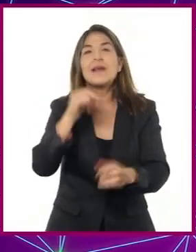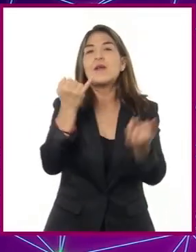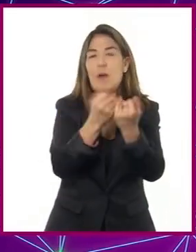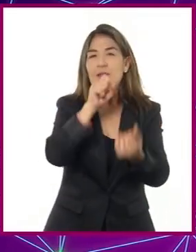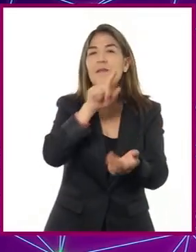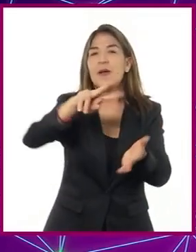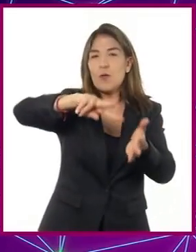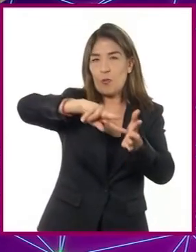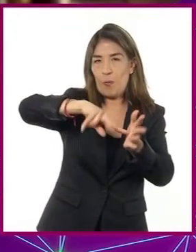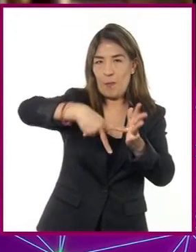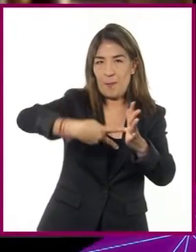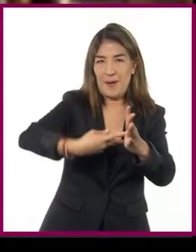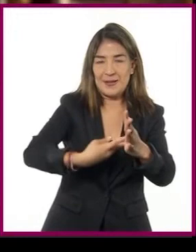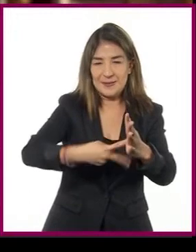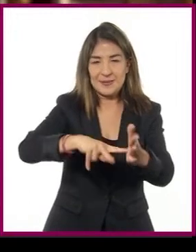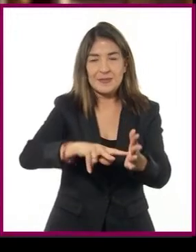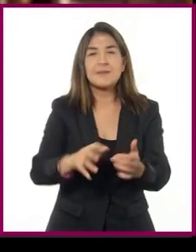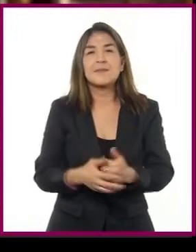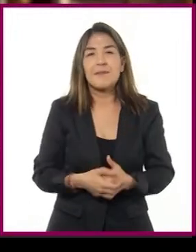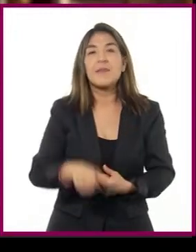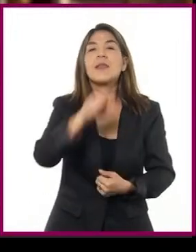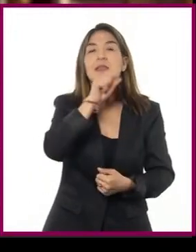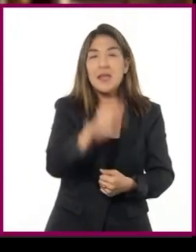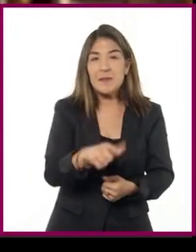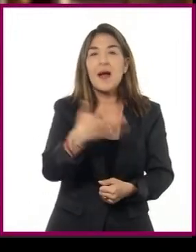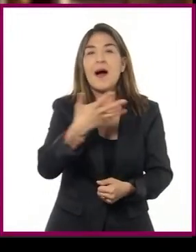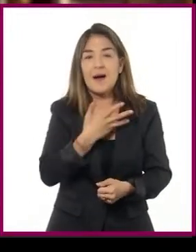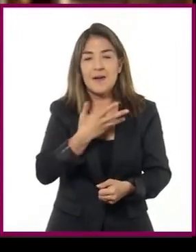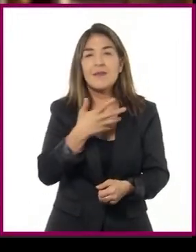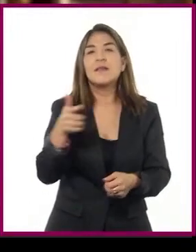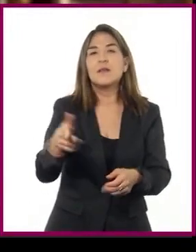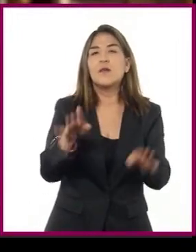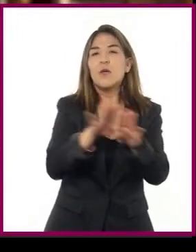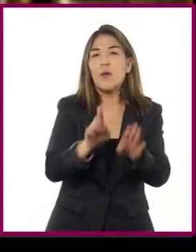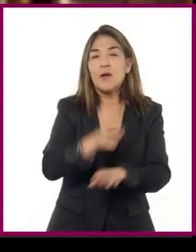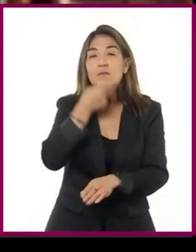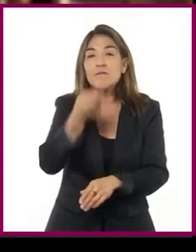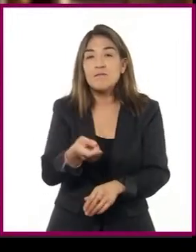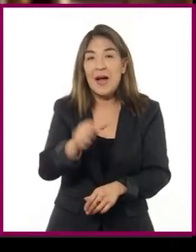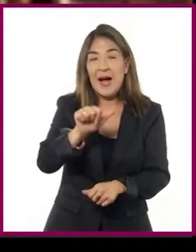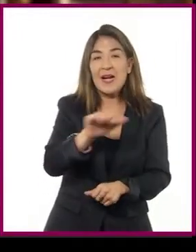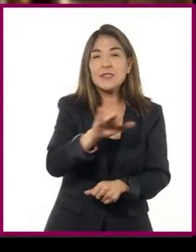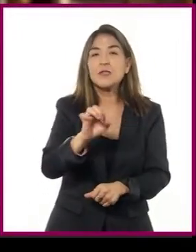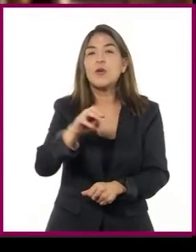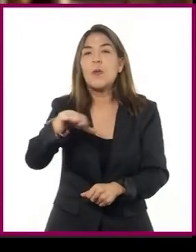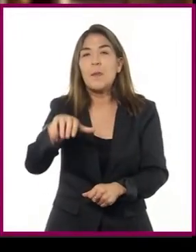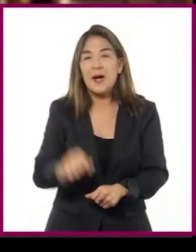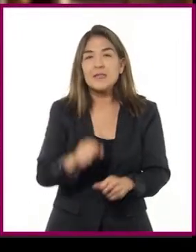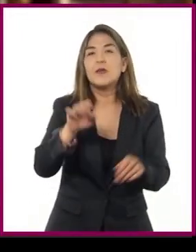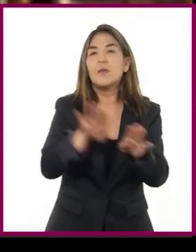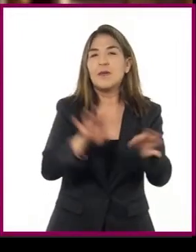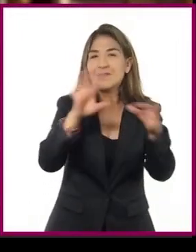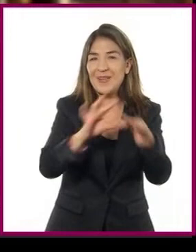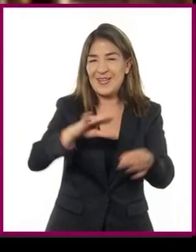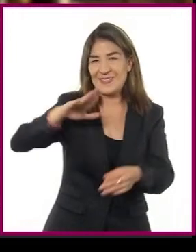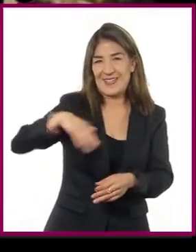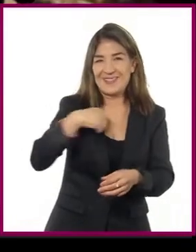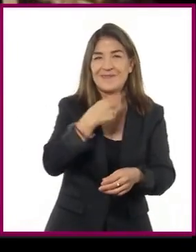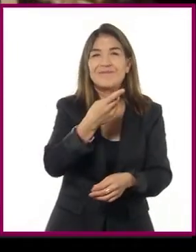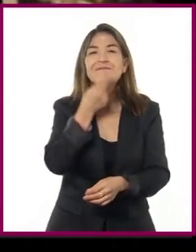compás. También se cuentan con las definiciones, axiomas y postulados que hemos